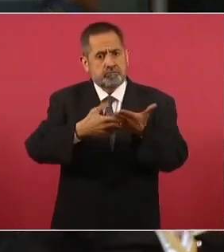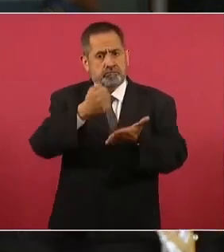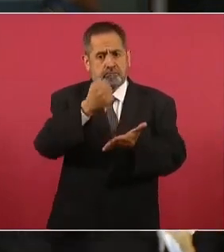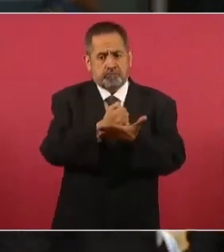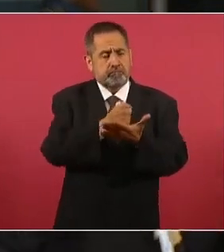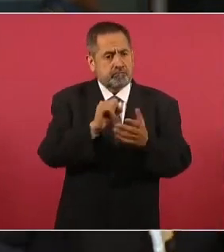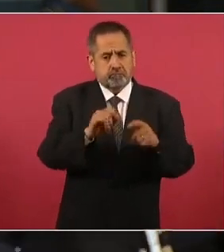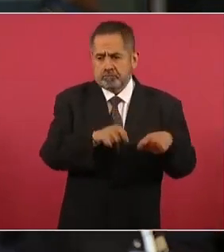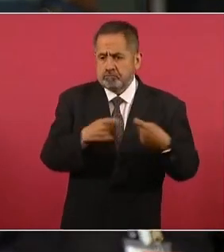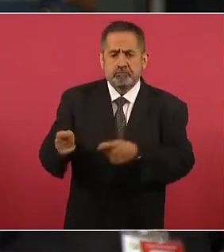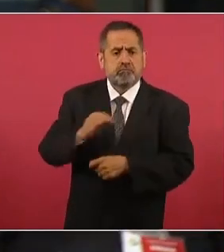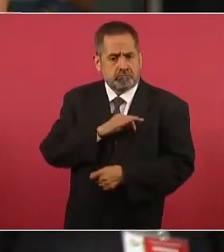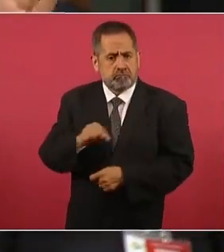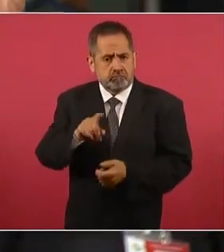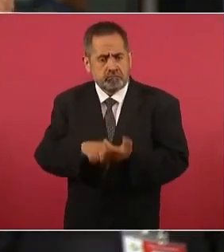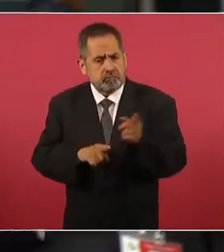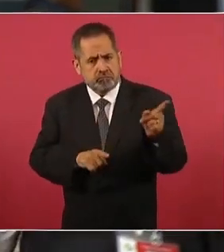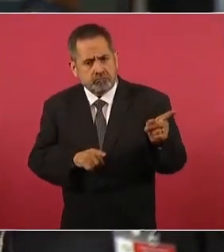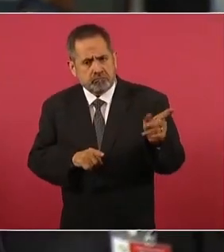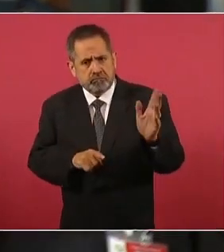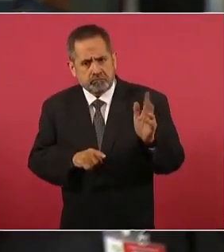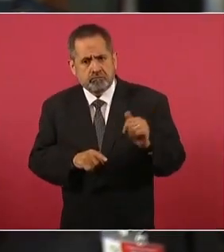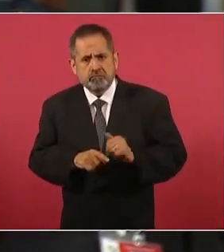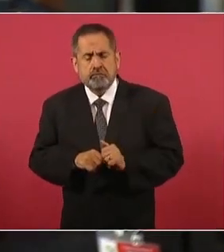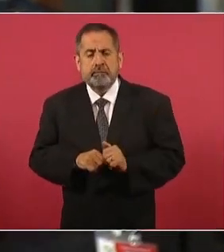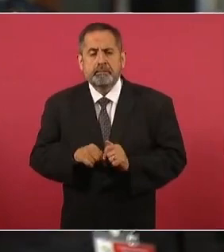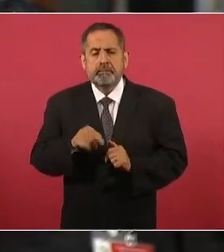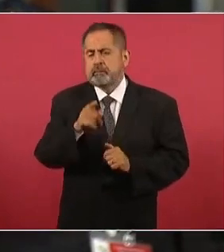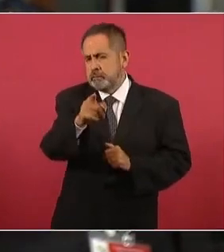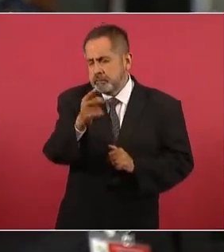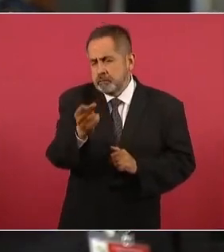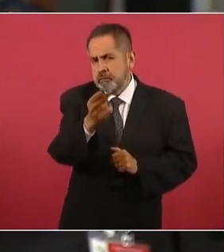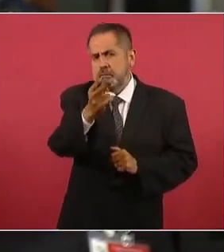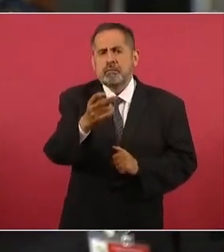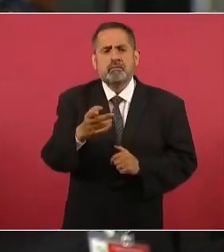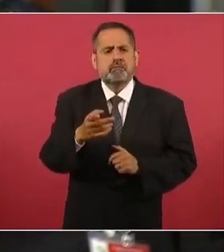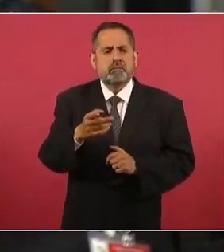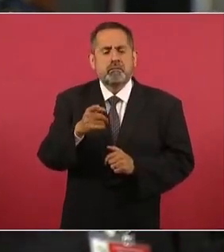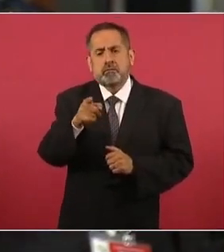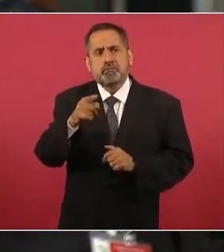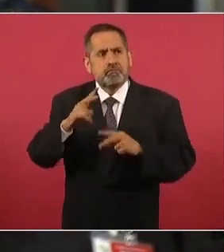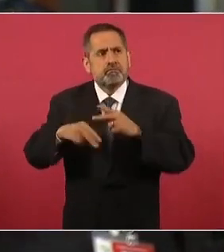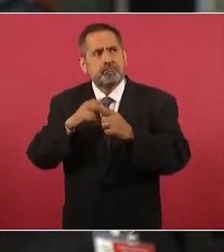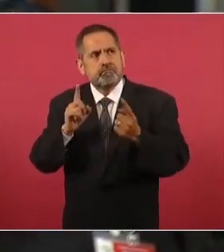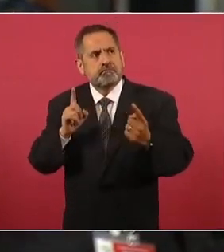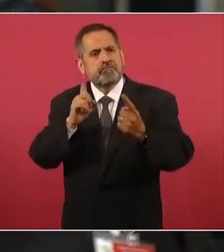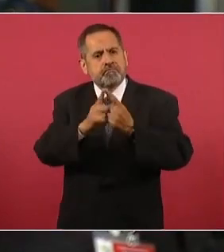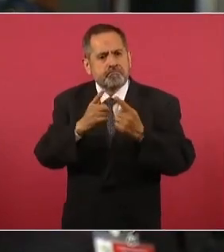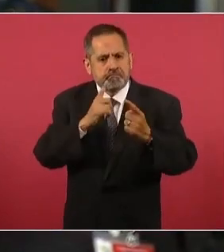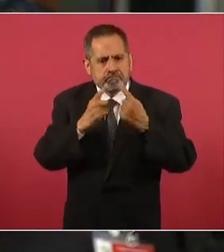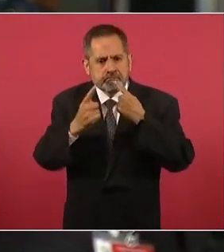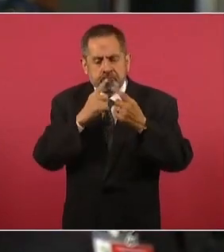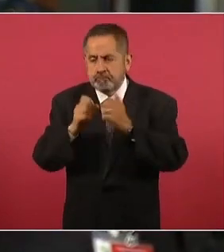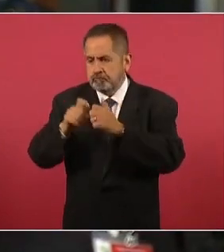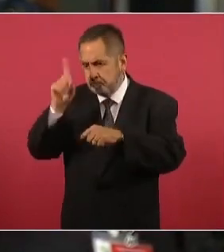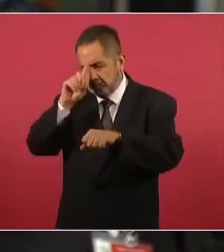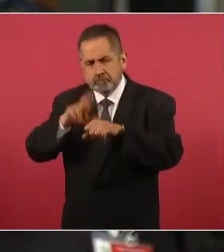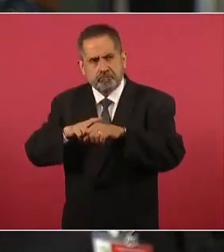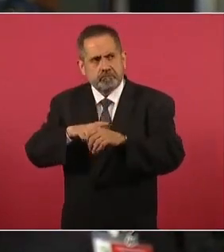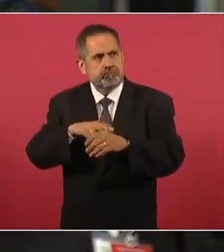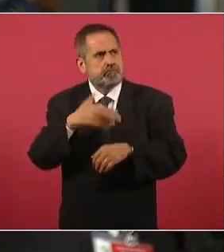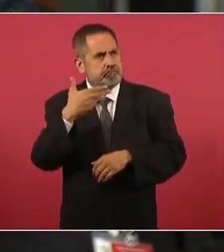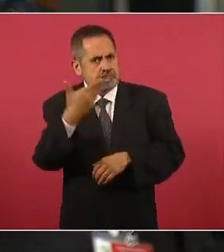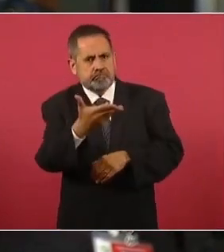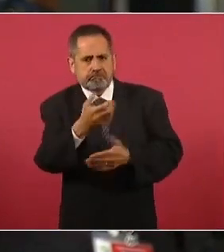alivio. ¿Qué está dispuesto usted a ir a negociar? ¿Y qué está dispuesto usted, de acuerdo a sus asesores, a pedirle, a